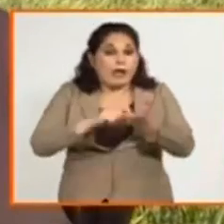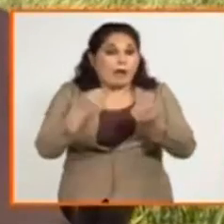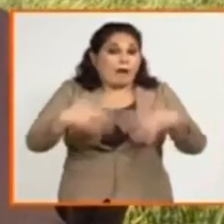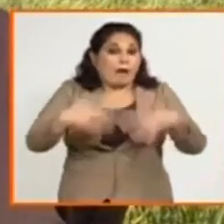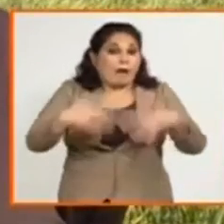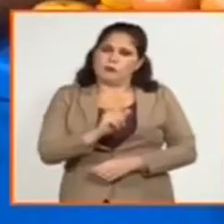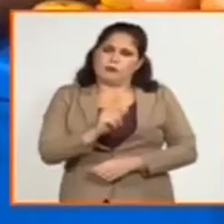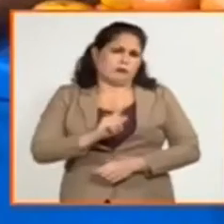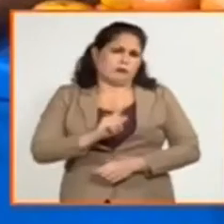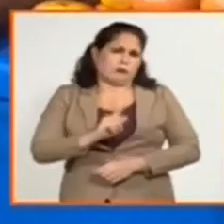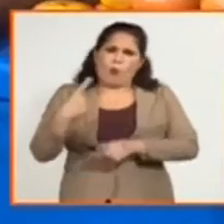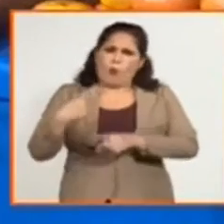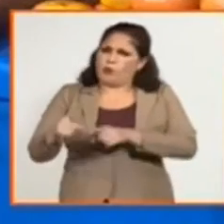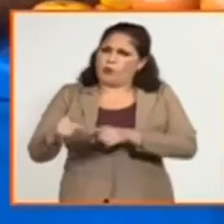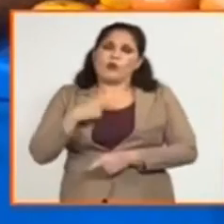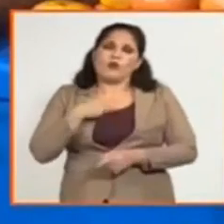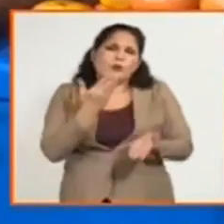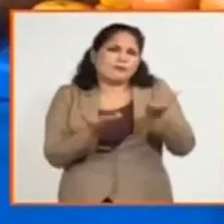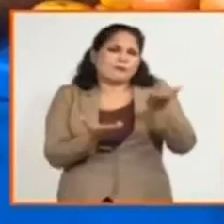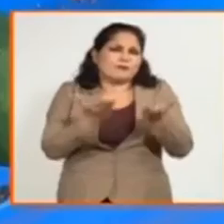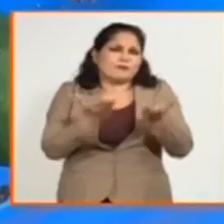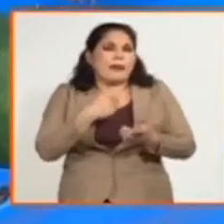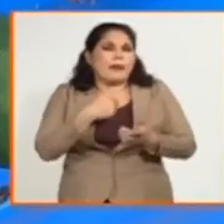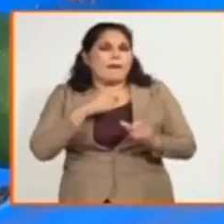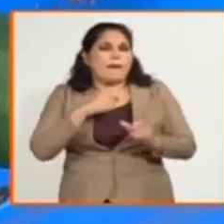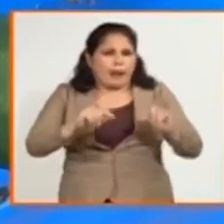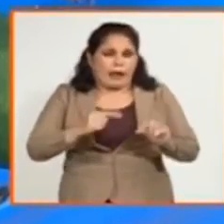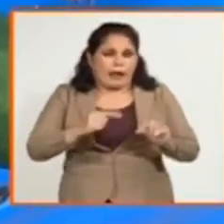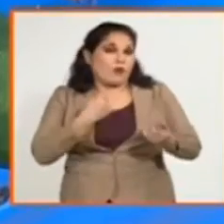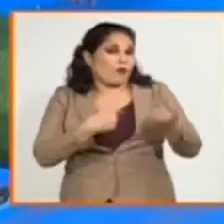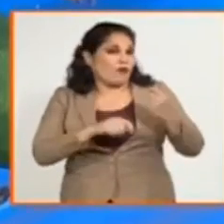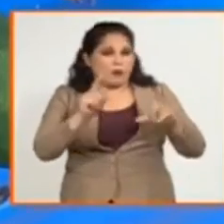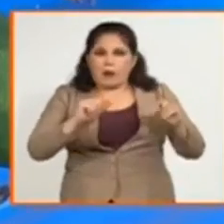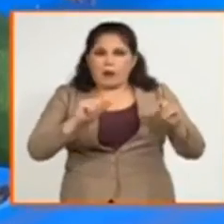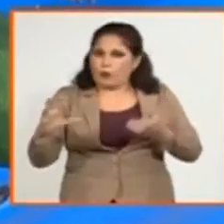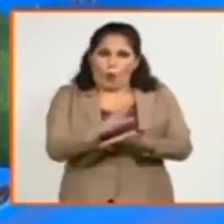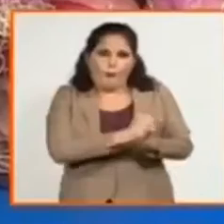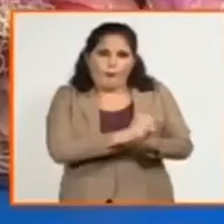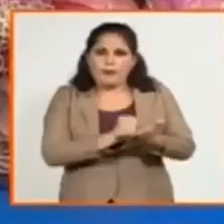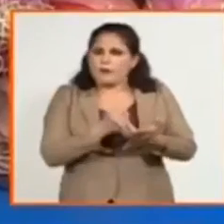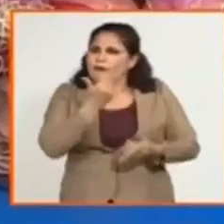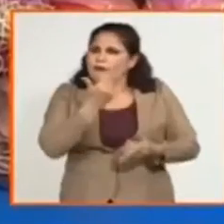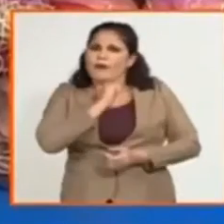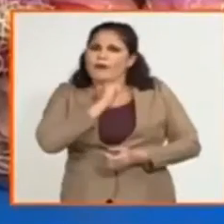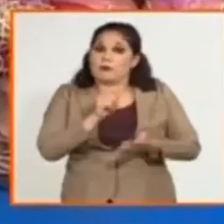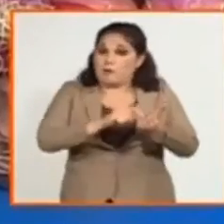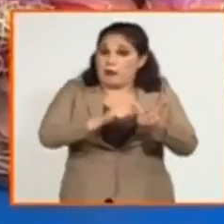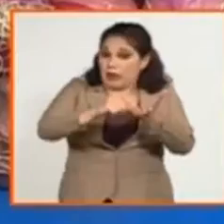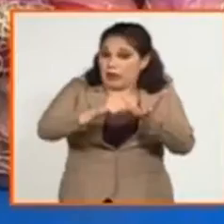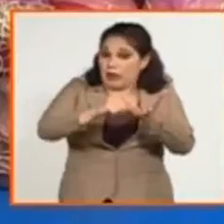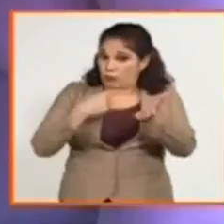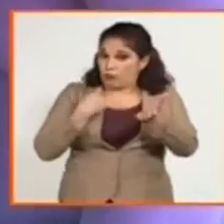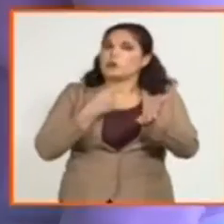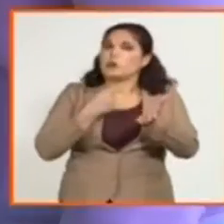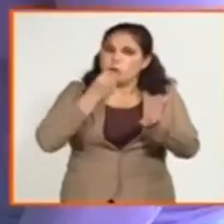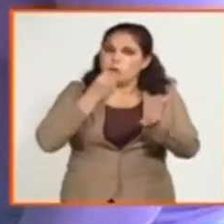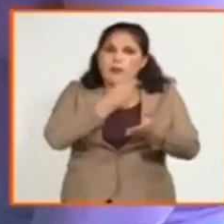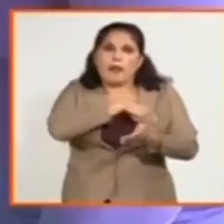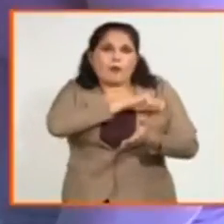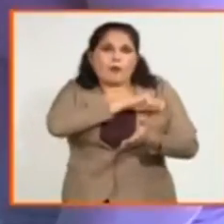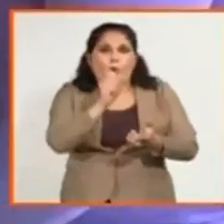los otros mercados. Siempre buscamos el modo de que el precio en nuestro mercado sea asequible para